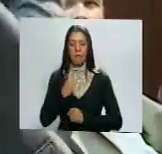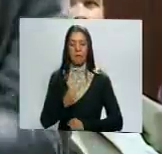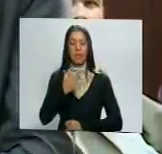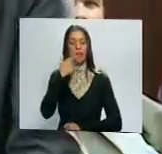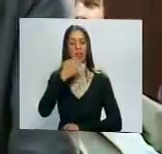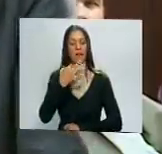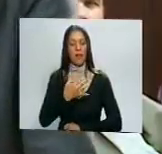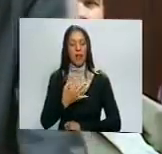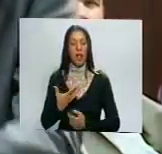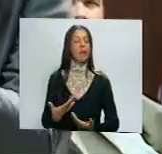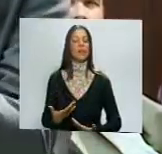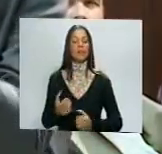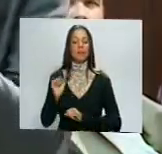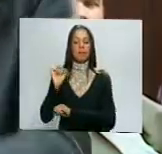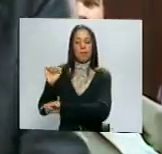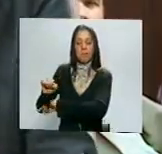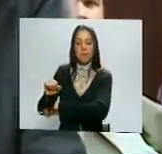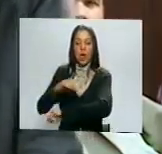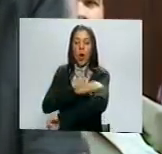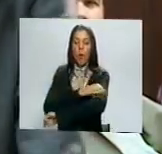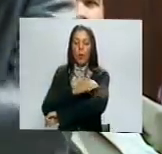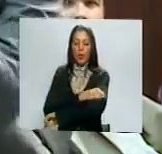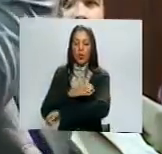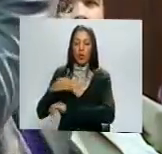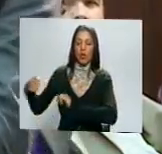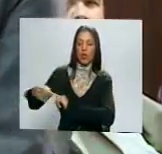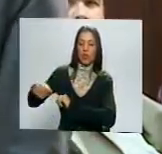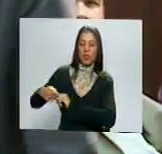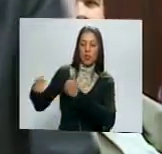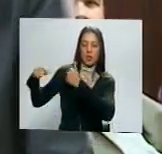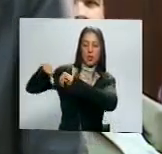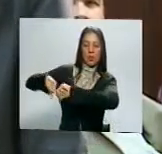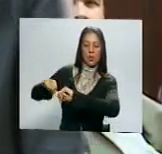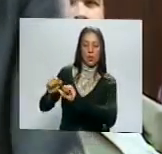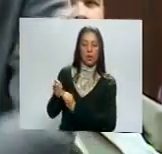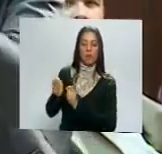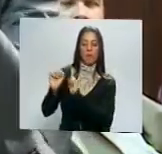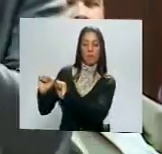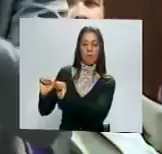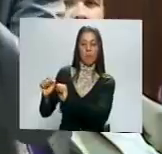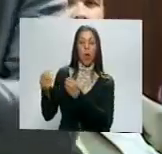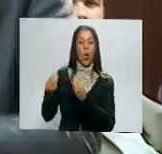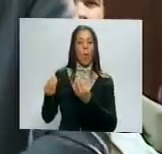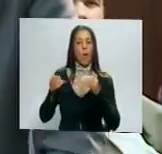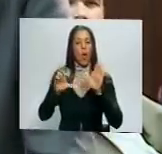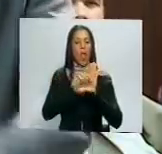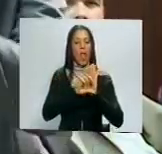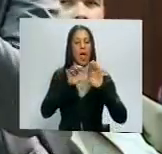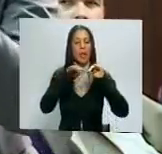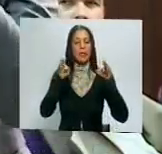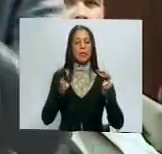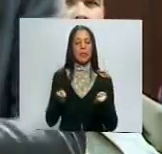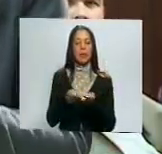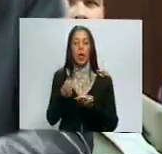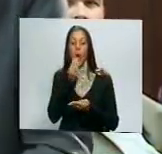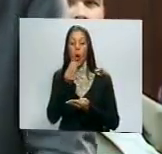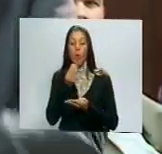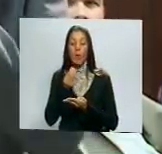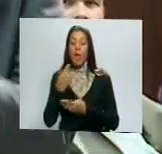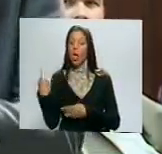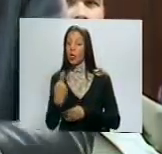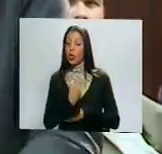de combate contra la guerra económica por medio de la ley de los CLAP, deberemos también construir las